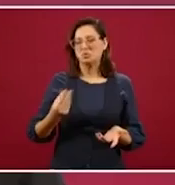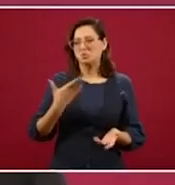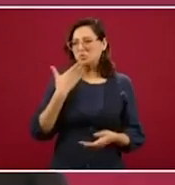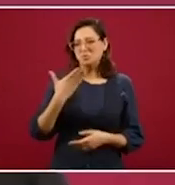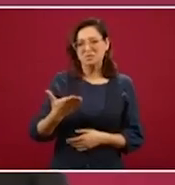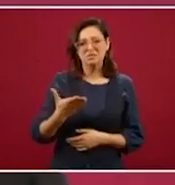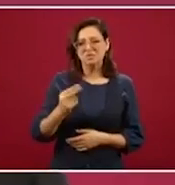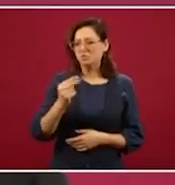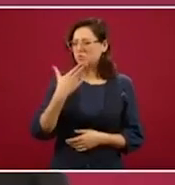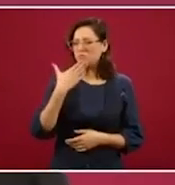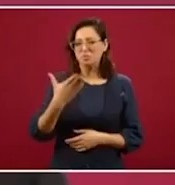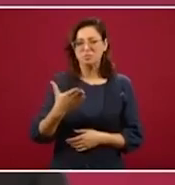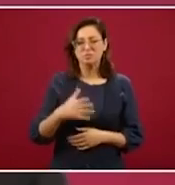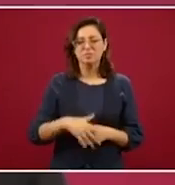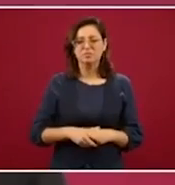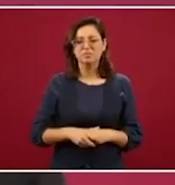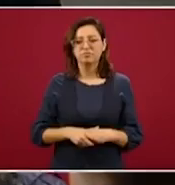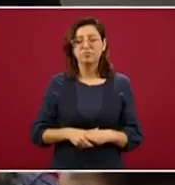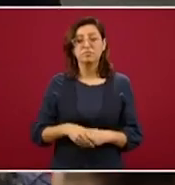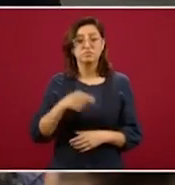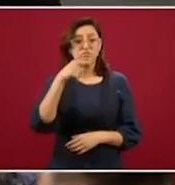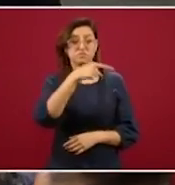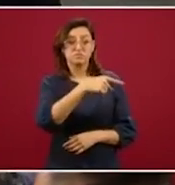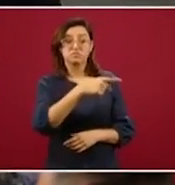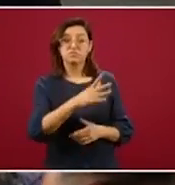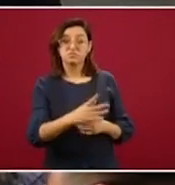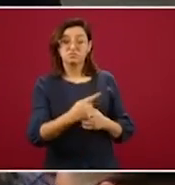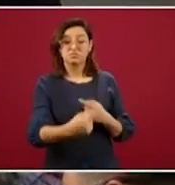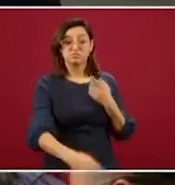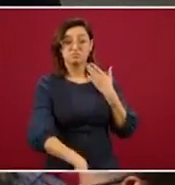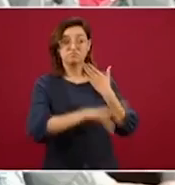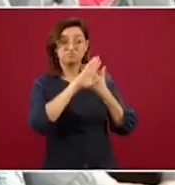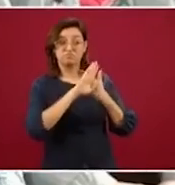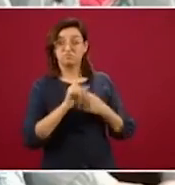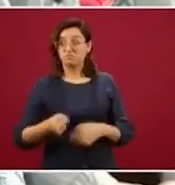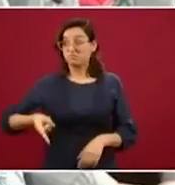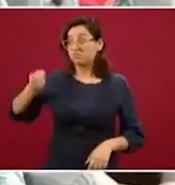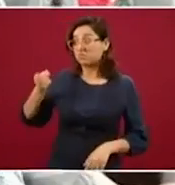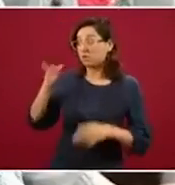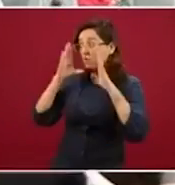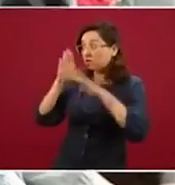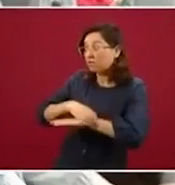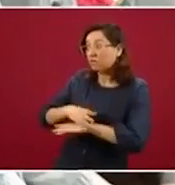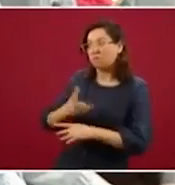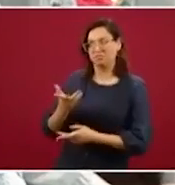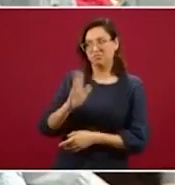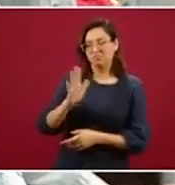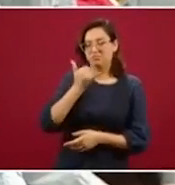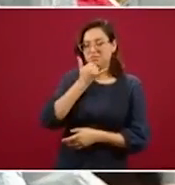Entiendo. ¿Sí? Es apología del delito, presidente, sí, entiendo, y eso no se perdona ni se reconcilia.